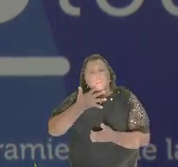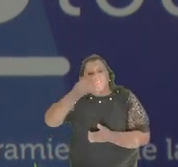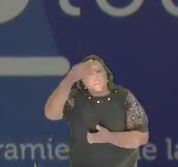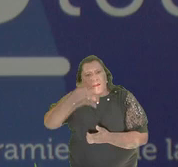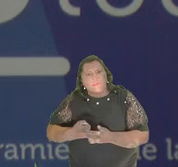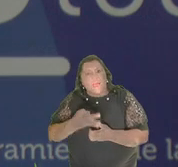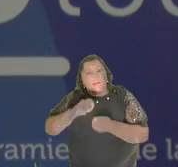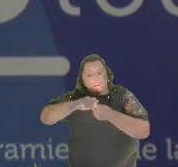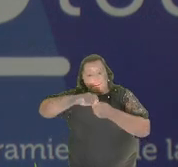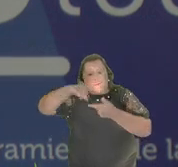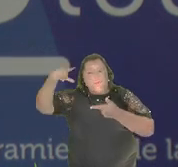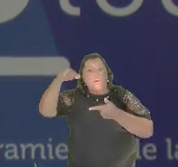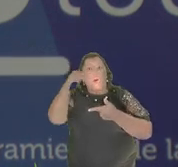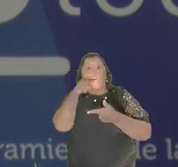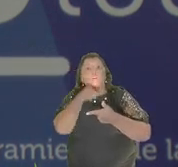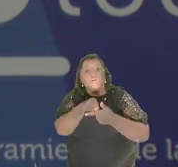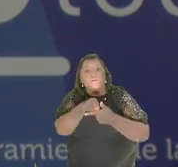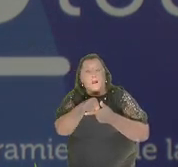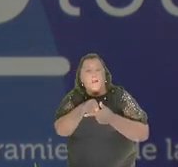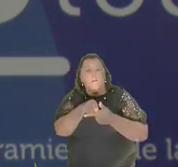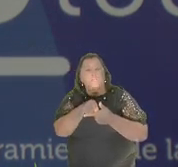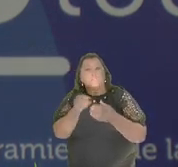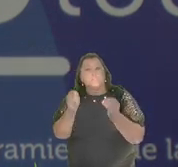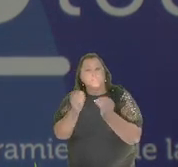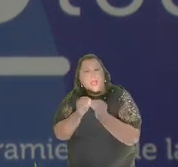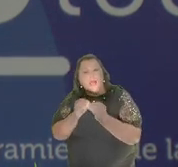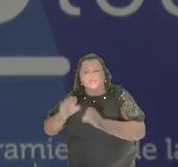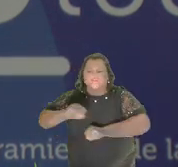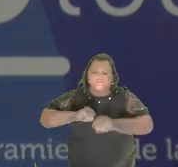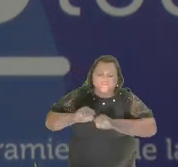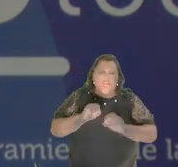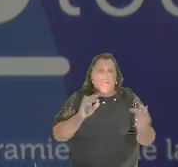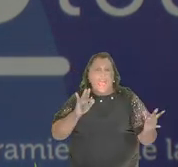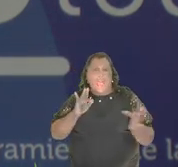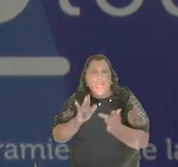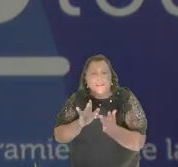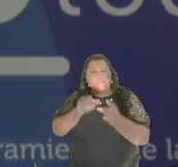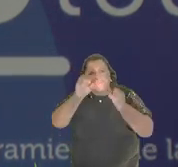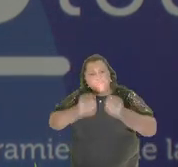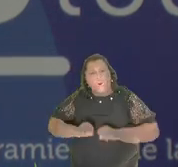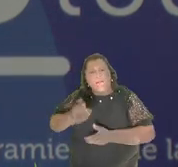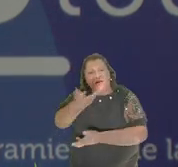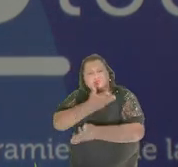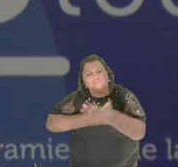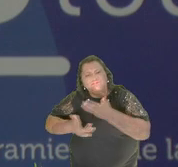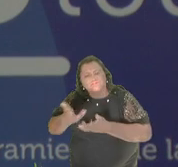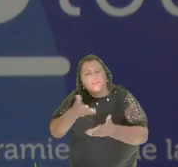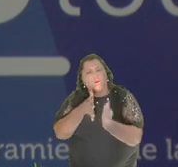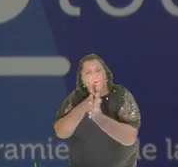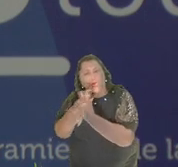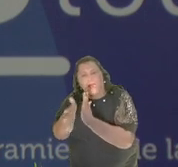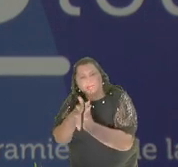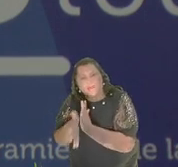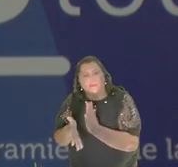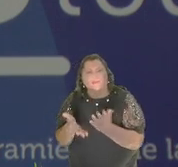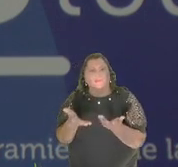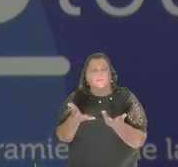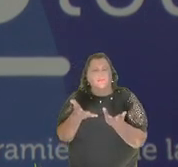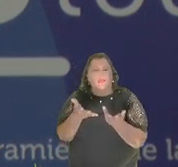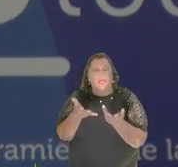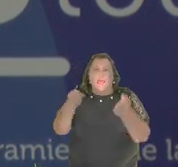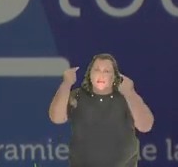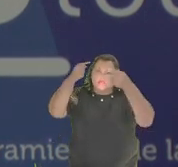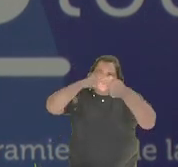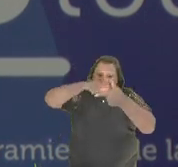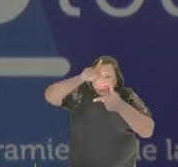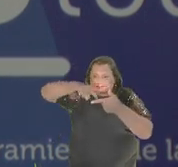esta plataforma sea mucho más interactiva, precisa, permita la rendición de cuentas, nos permita copiar estadísticas,